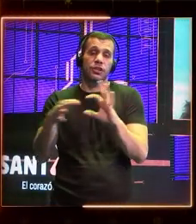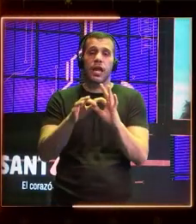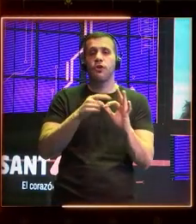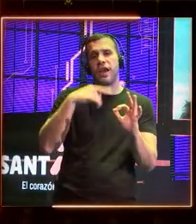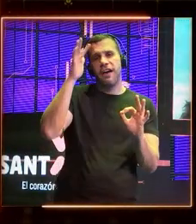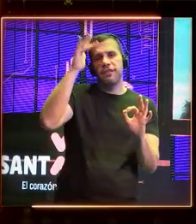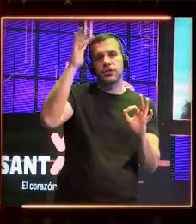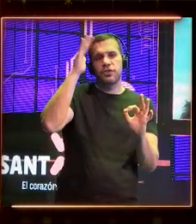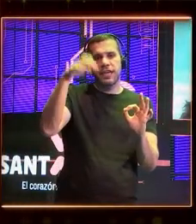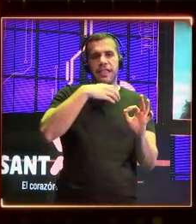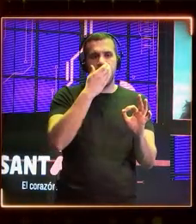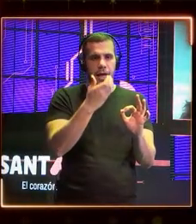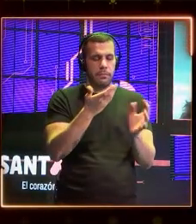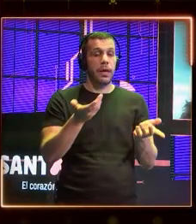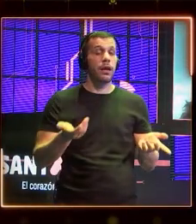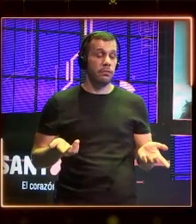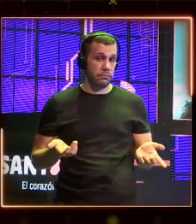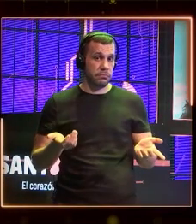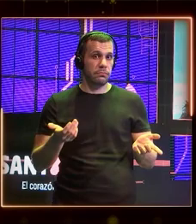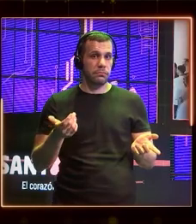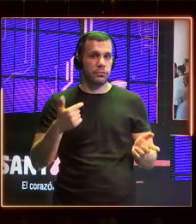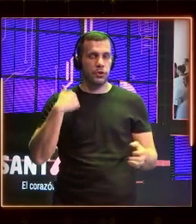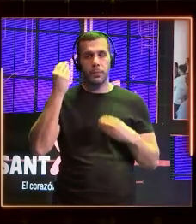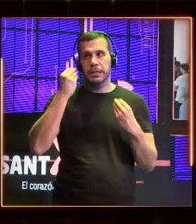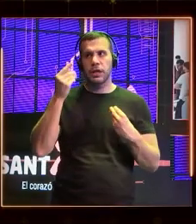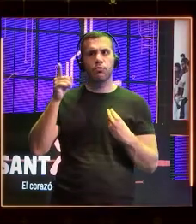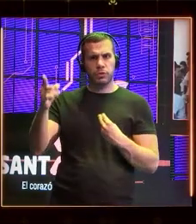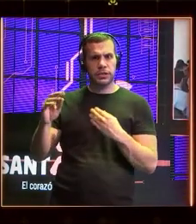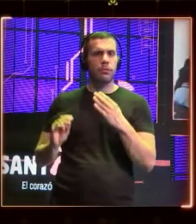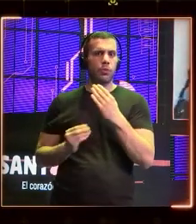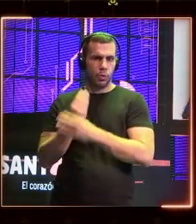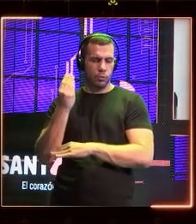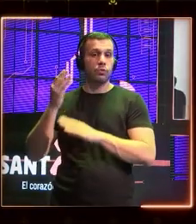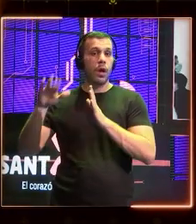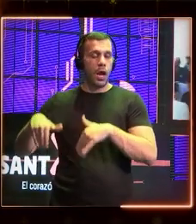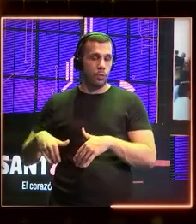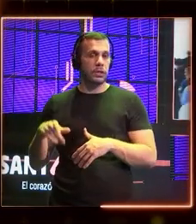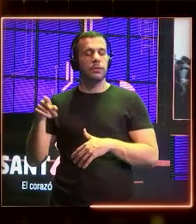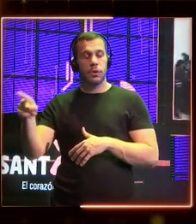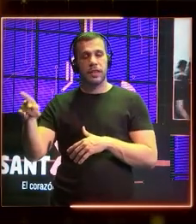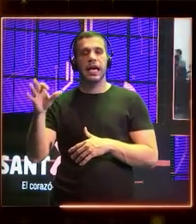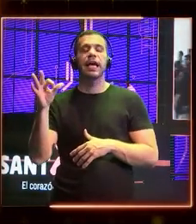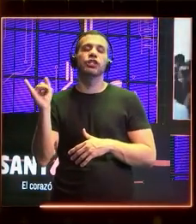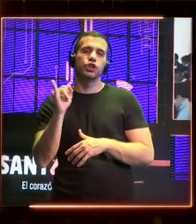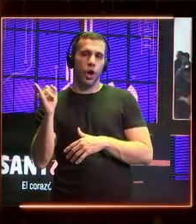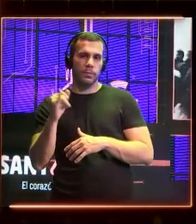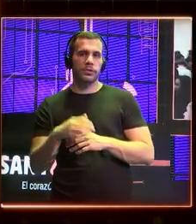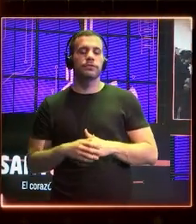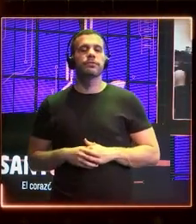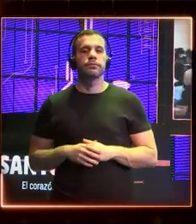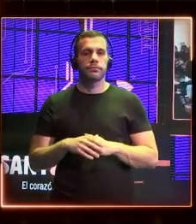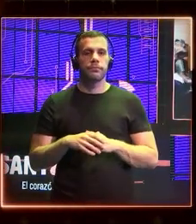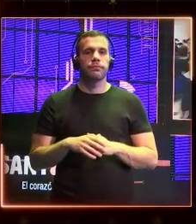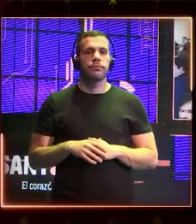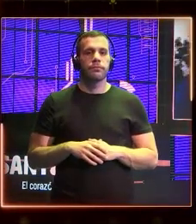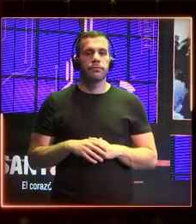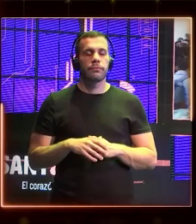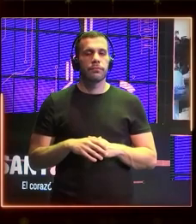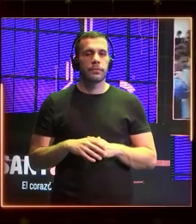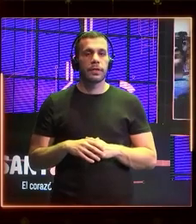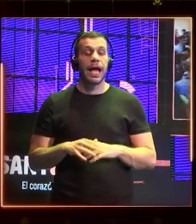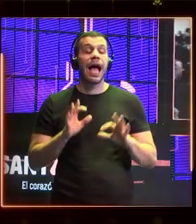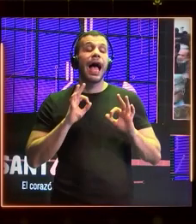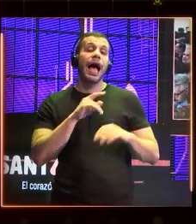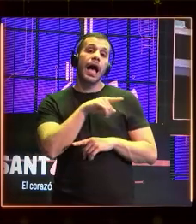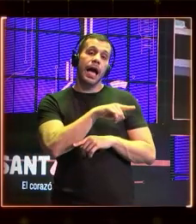gran producto de Steve Jobs o Eso pensaba yo este es el Steve Jobs cater antes de entrar aquí es donde nos nos enseñan nos dejan probar los productos